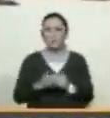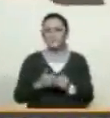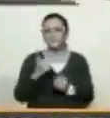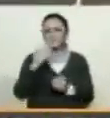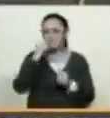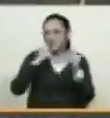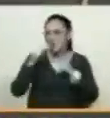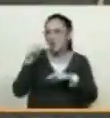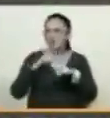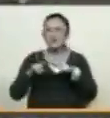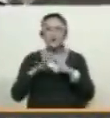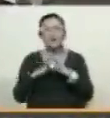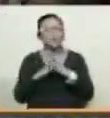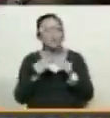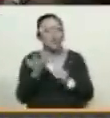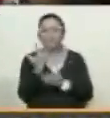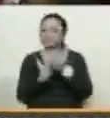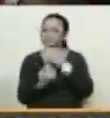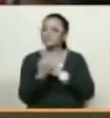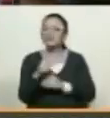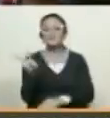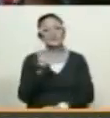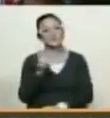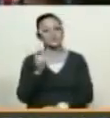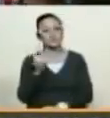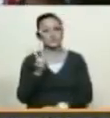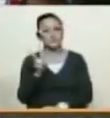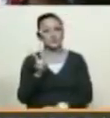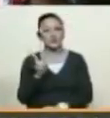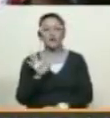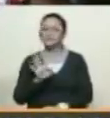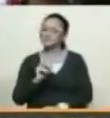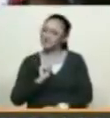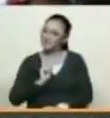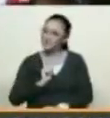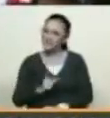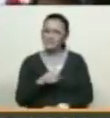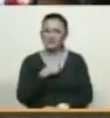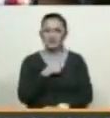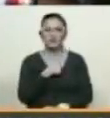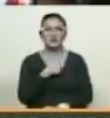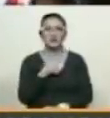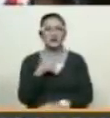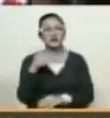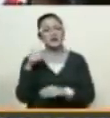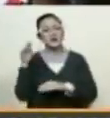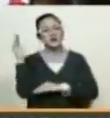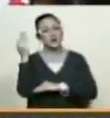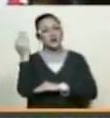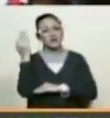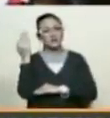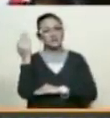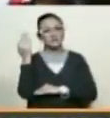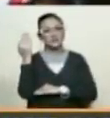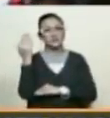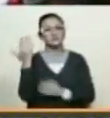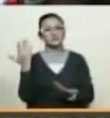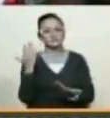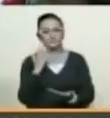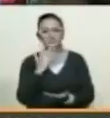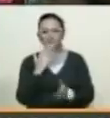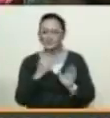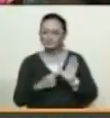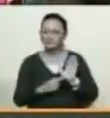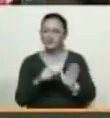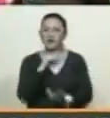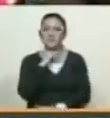los niños, todos somos venezolanos. Esa es la actitud que tiene que tener la iglesia venezolana. Pongo ese joven